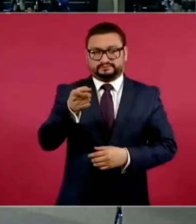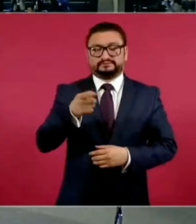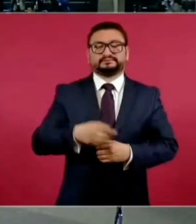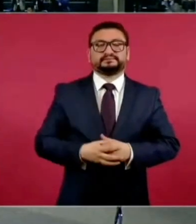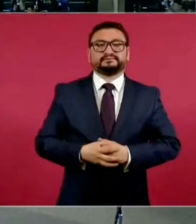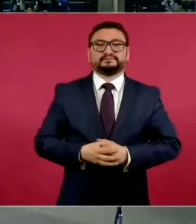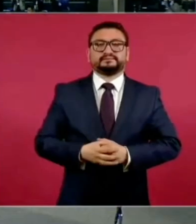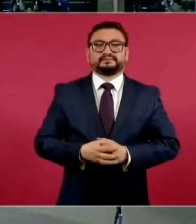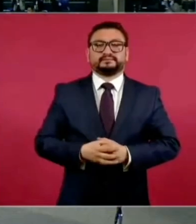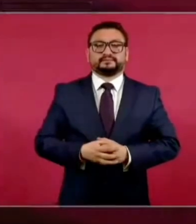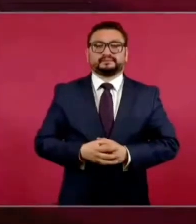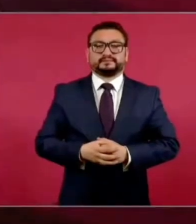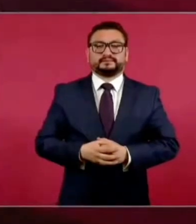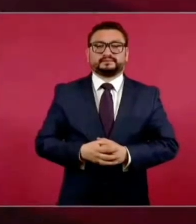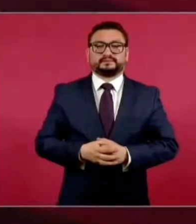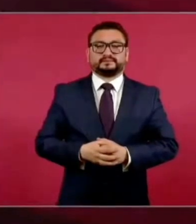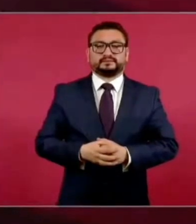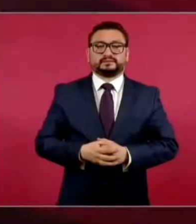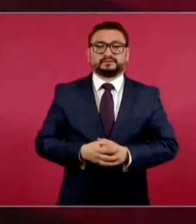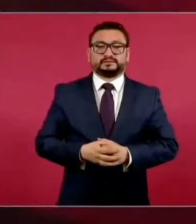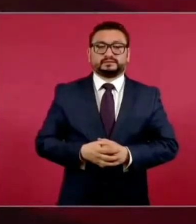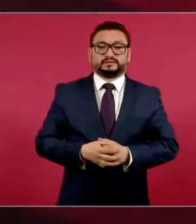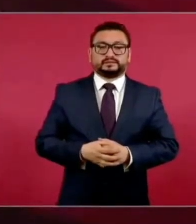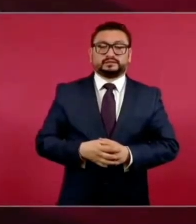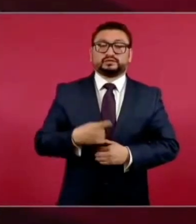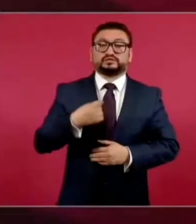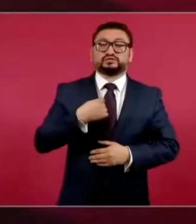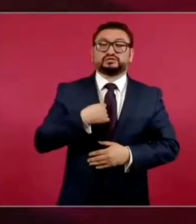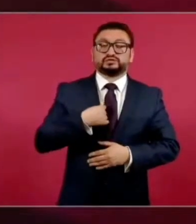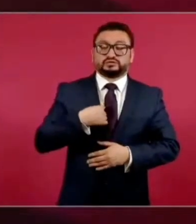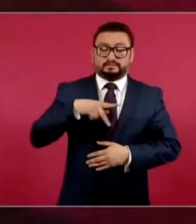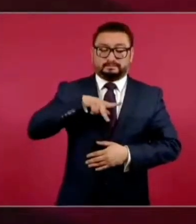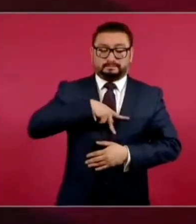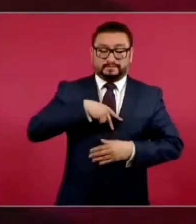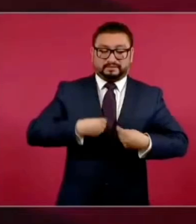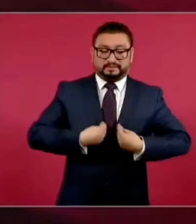de que lo que estimo más importante en mi vida